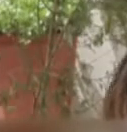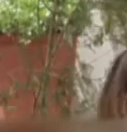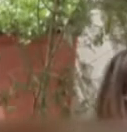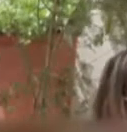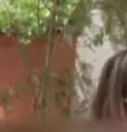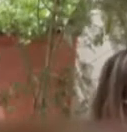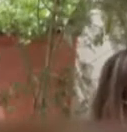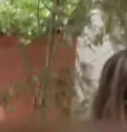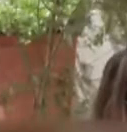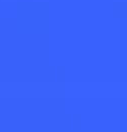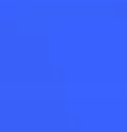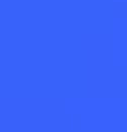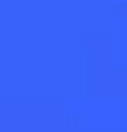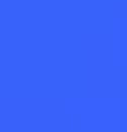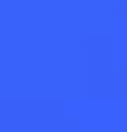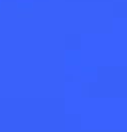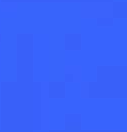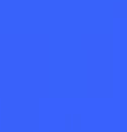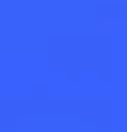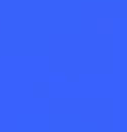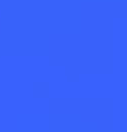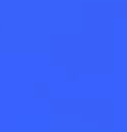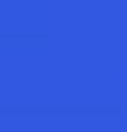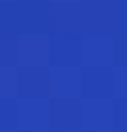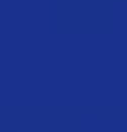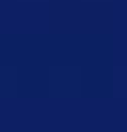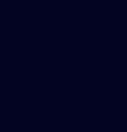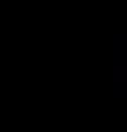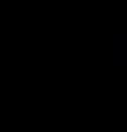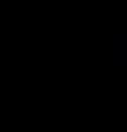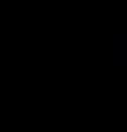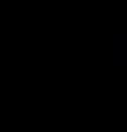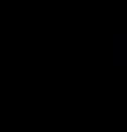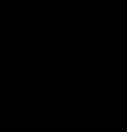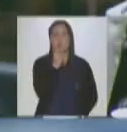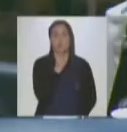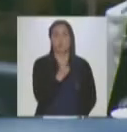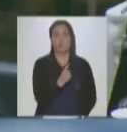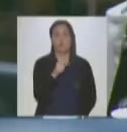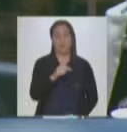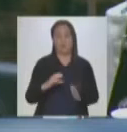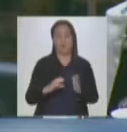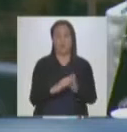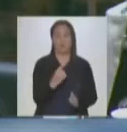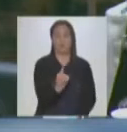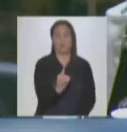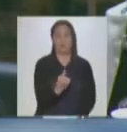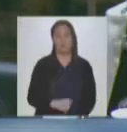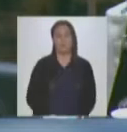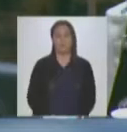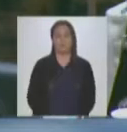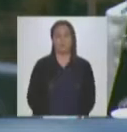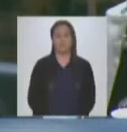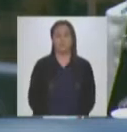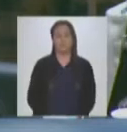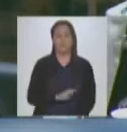de Sebastián Piñera invertía en empresas peruanas que se vieron beneficiadas por el resultado del fallo. O sea, a ese